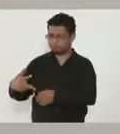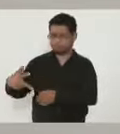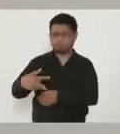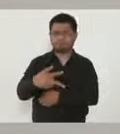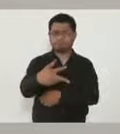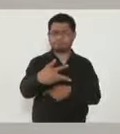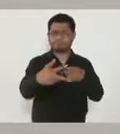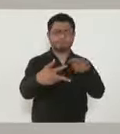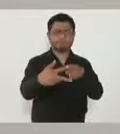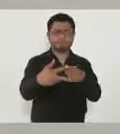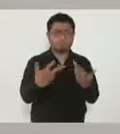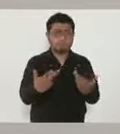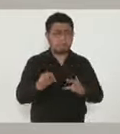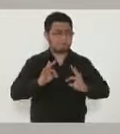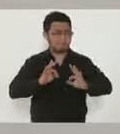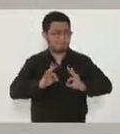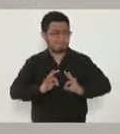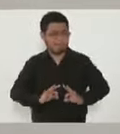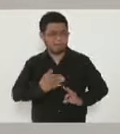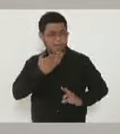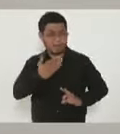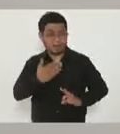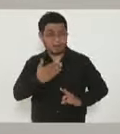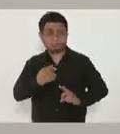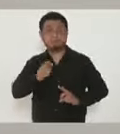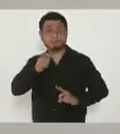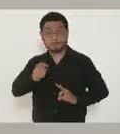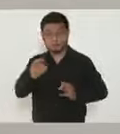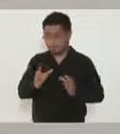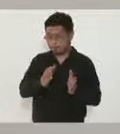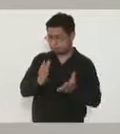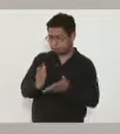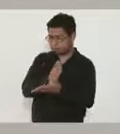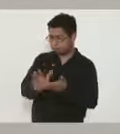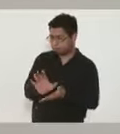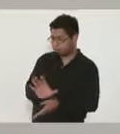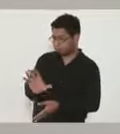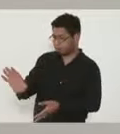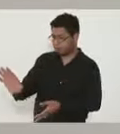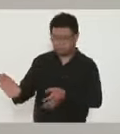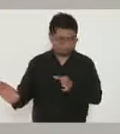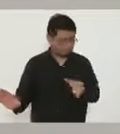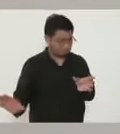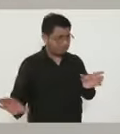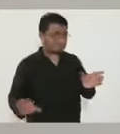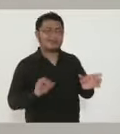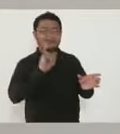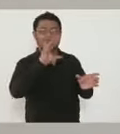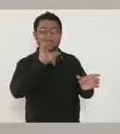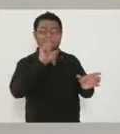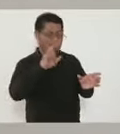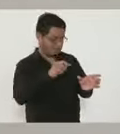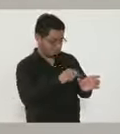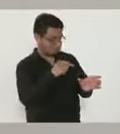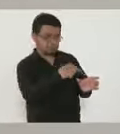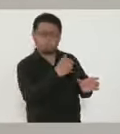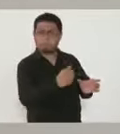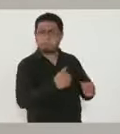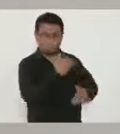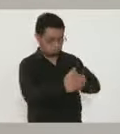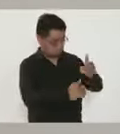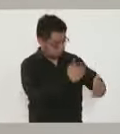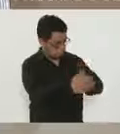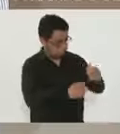carretera, sino que permite que ICA avance a muy buen ritmo con la obra de ampliación carretera y con las terracerías para el